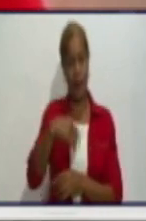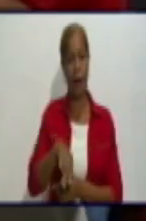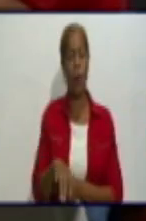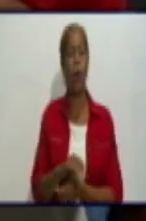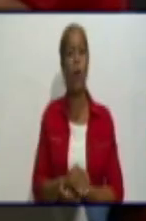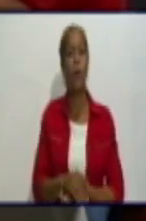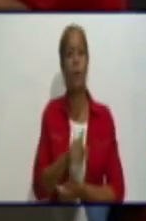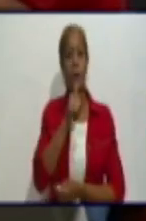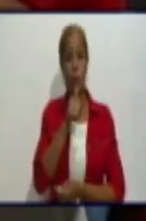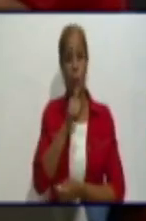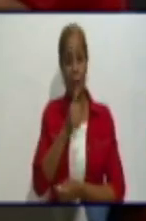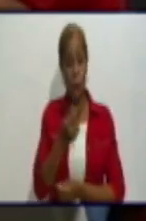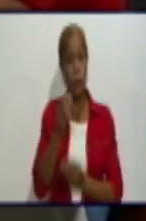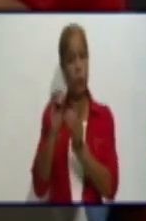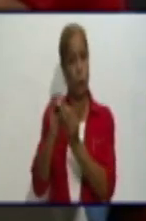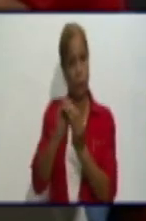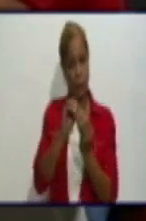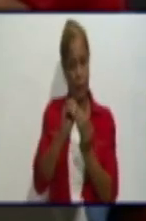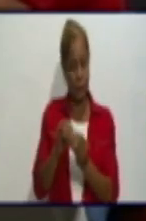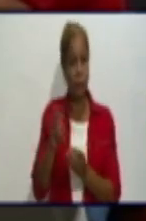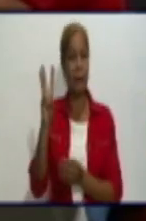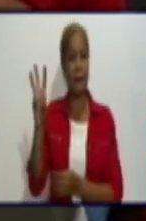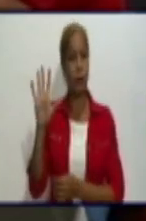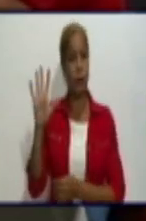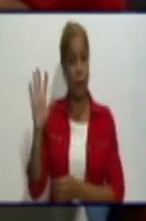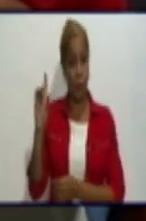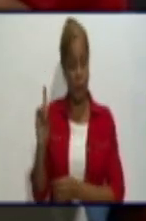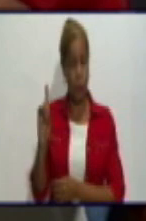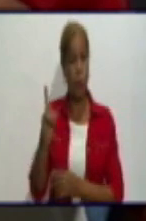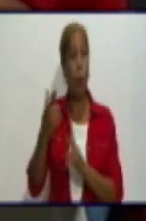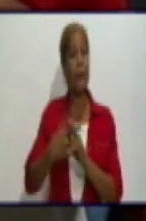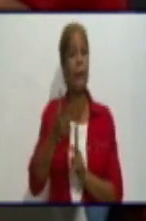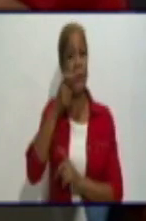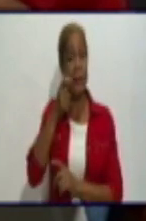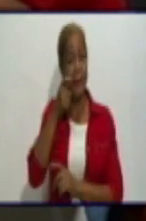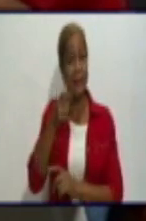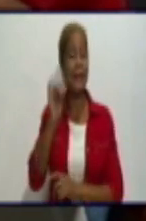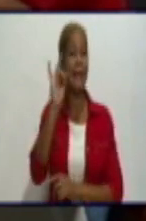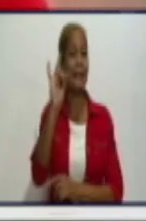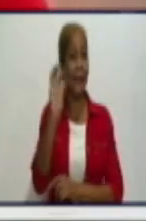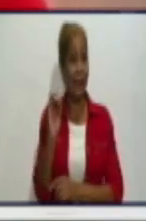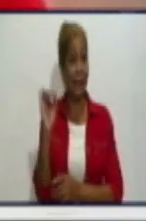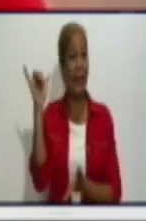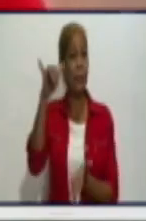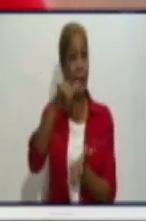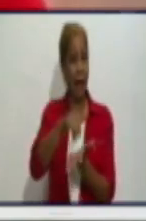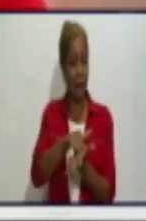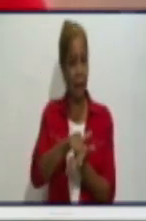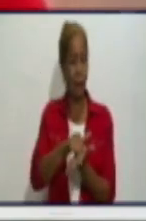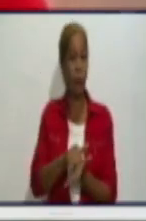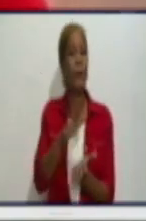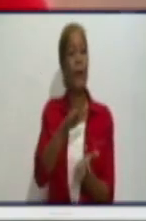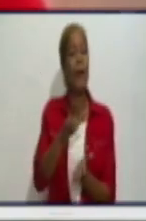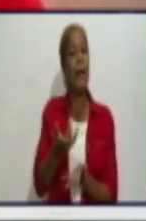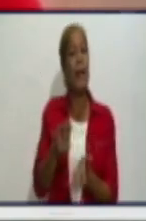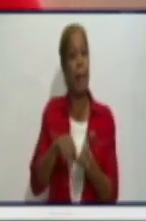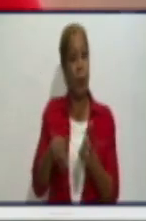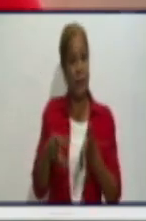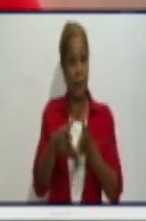pacientes y contactos 851 y se vigilan 70 viajeros en la provincia acumula ya cinco mil